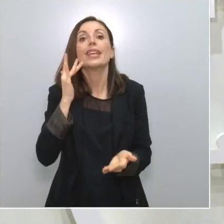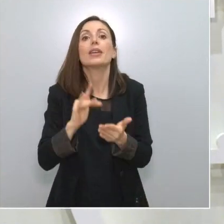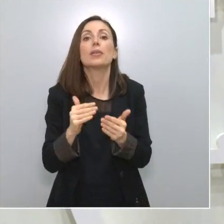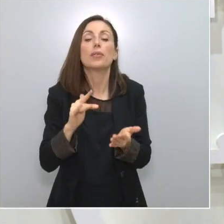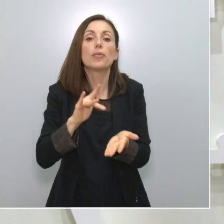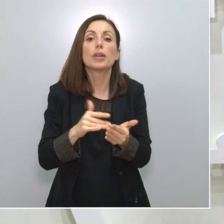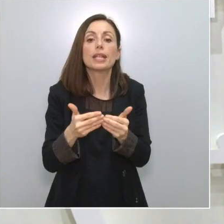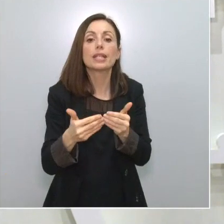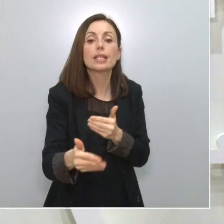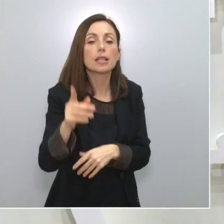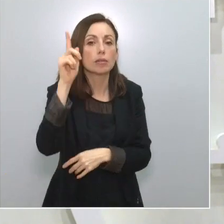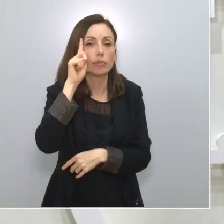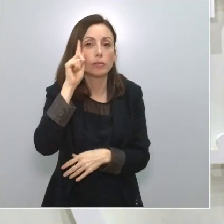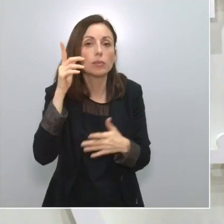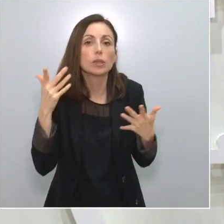fecha